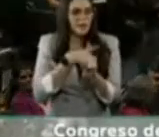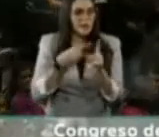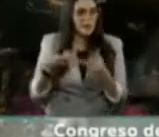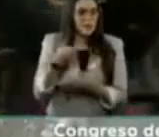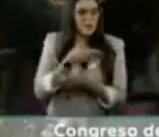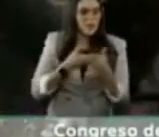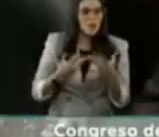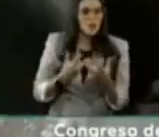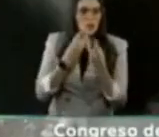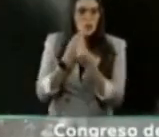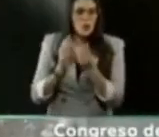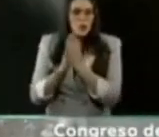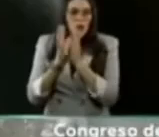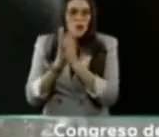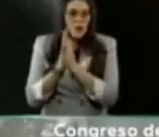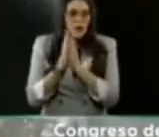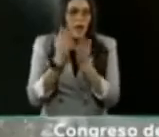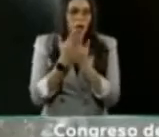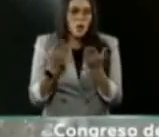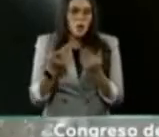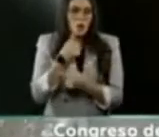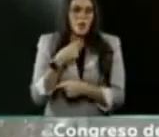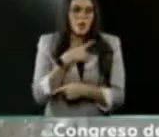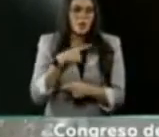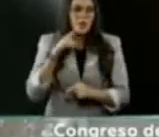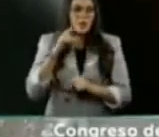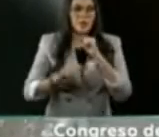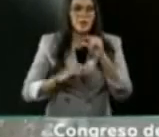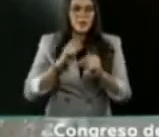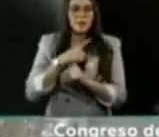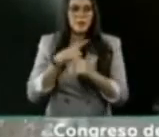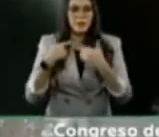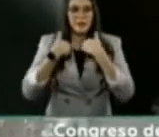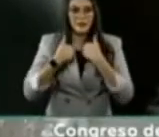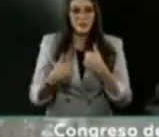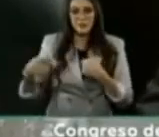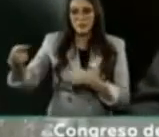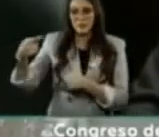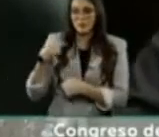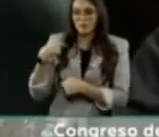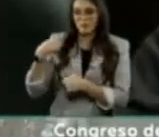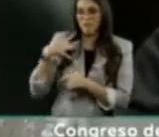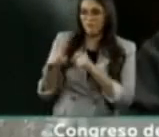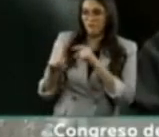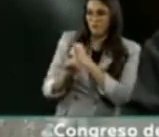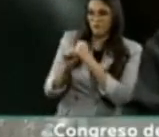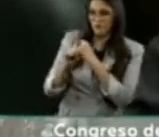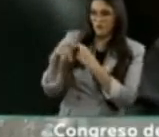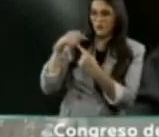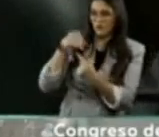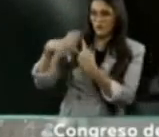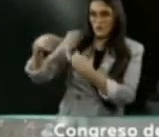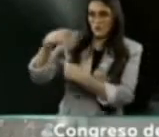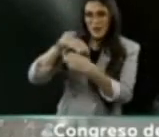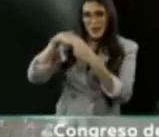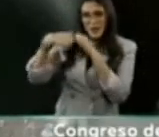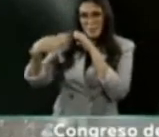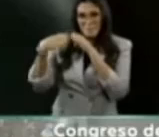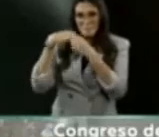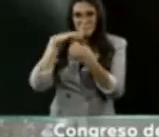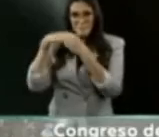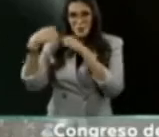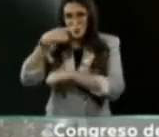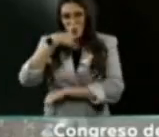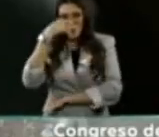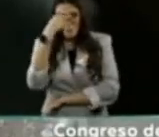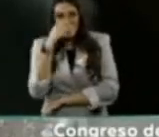Gallán? Y yo le platicaba, mira, bueno, finalmente en mayo de 2011, Azcárraga Gallán dio la orden, claro,